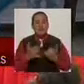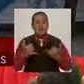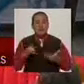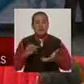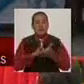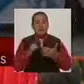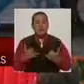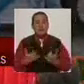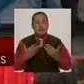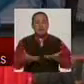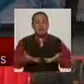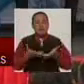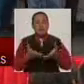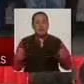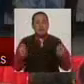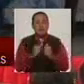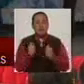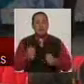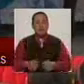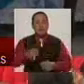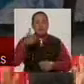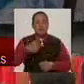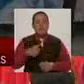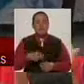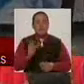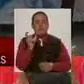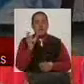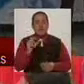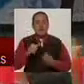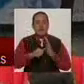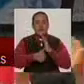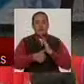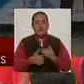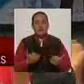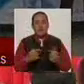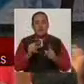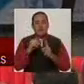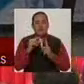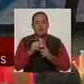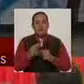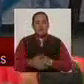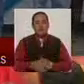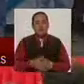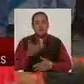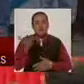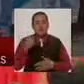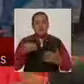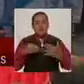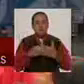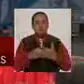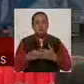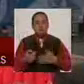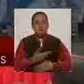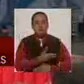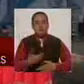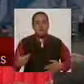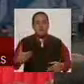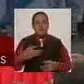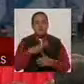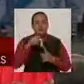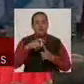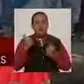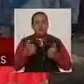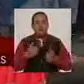en compañía del jefe nacional del RENIEC, Jorge Iribar. En palabras entonces de la esposa del presidente de